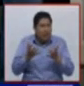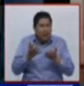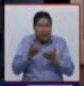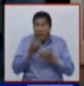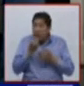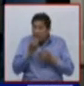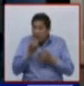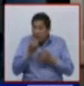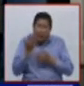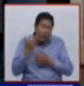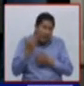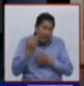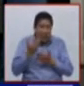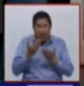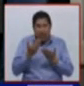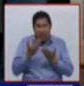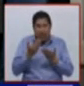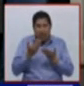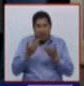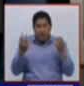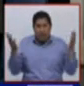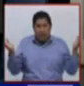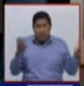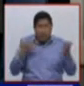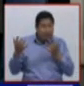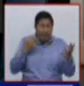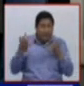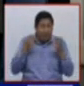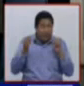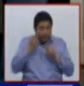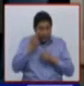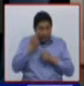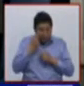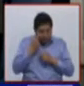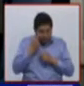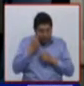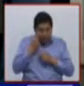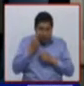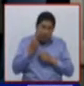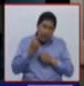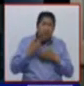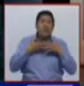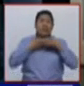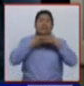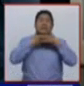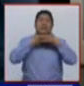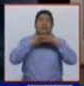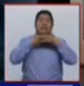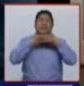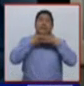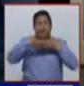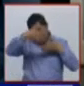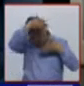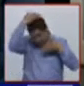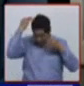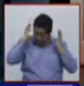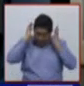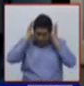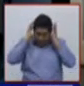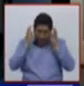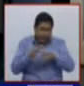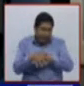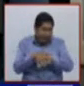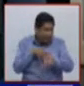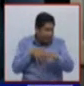Comidas calientes, exactamente. Y evitar estos cruces de temperatura, ¿no? Ojo con eso. Cuellito alto para evitar los resfriados. Bufanda, guantes.